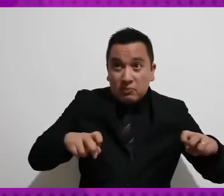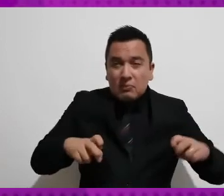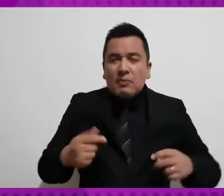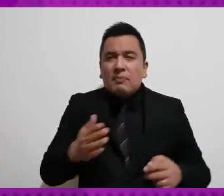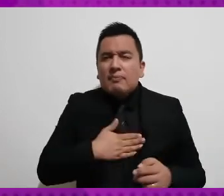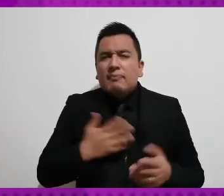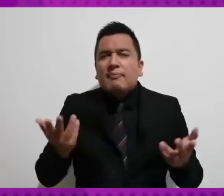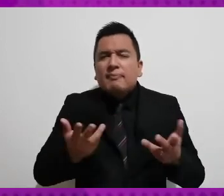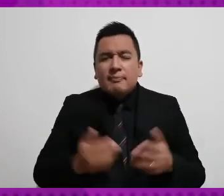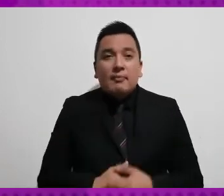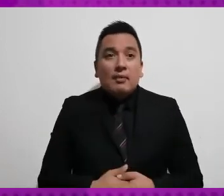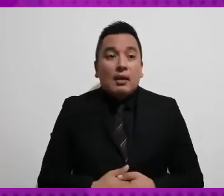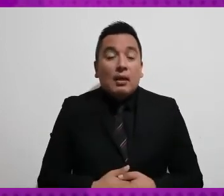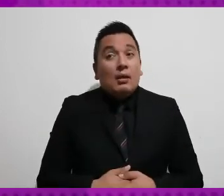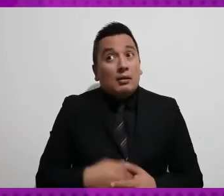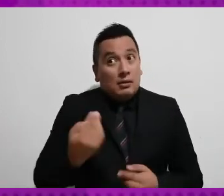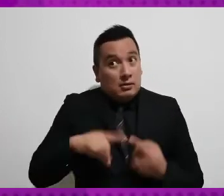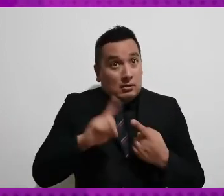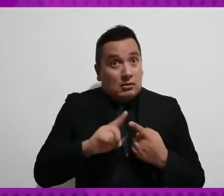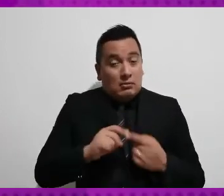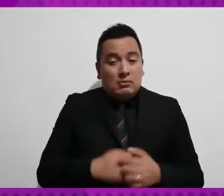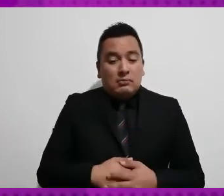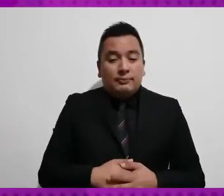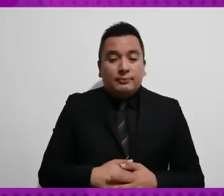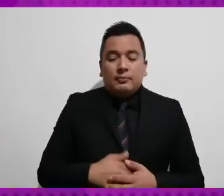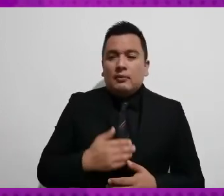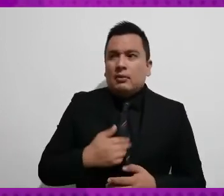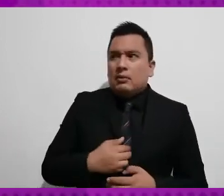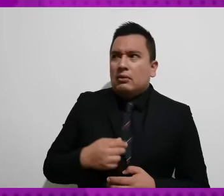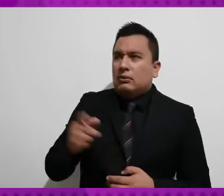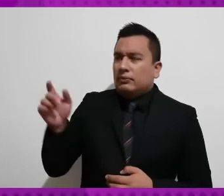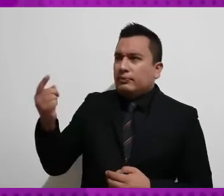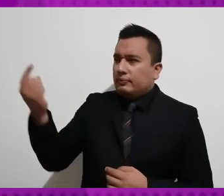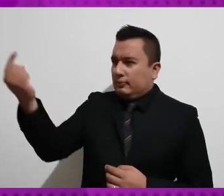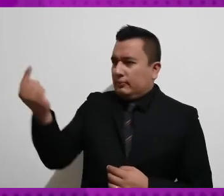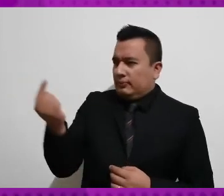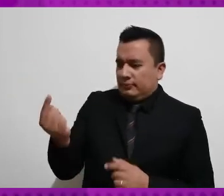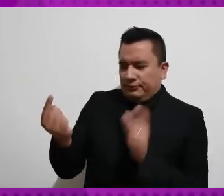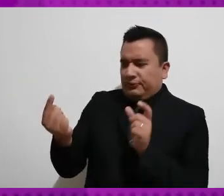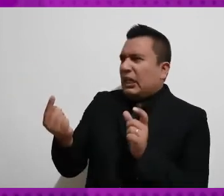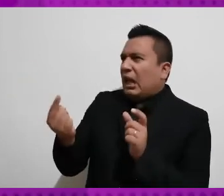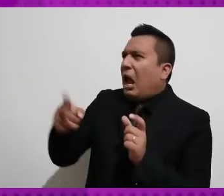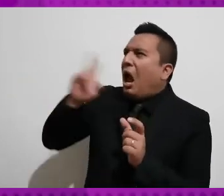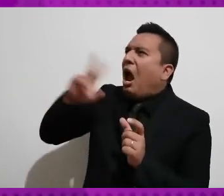casilla, pues nos abstenemos primero de aplicar procedimientos adicionales